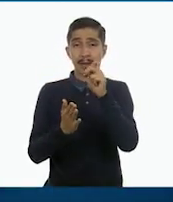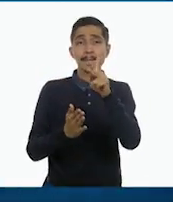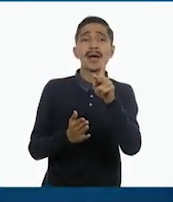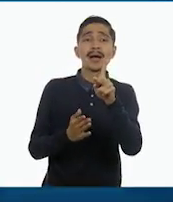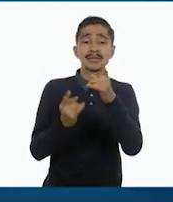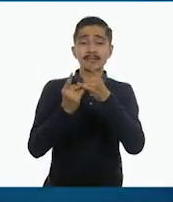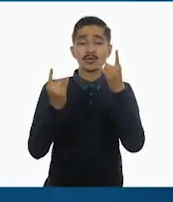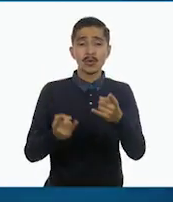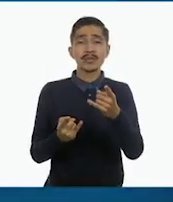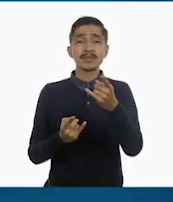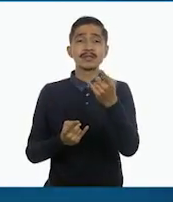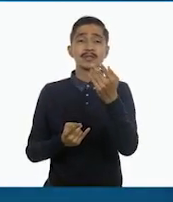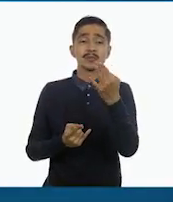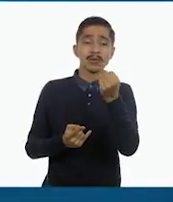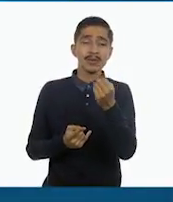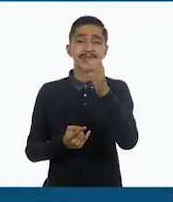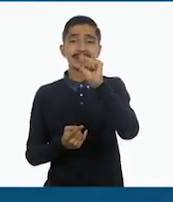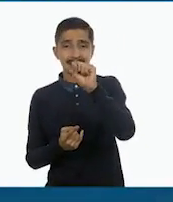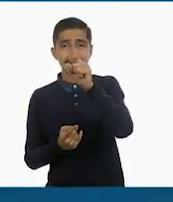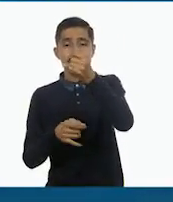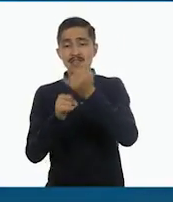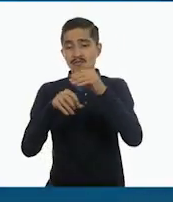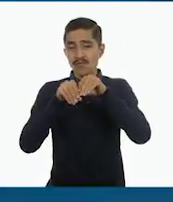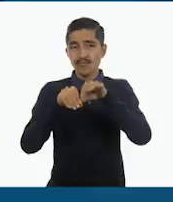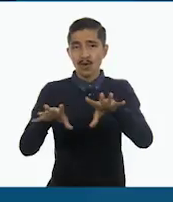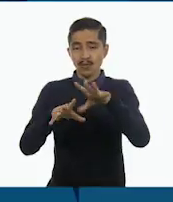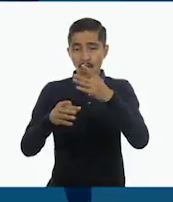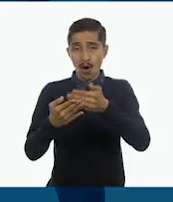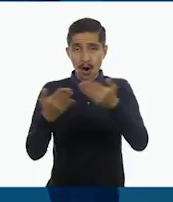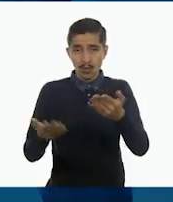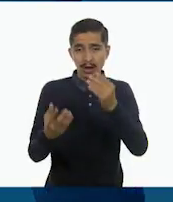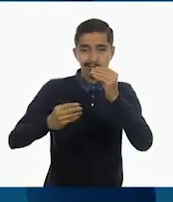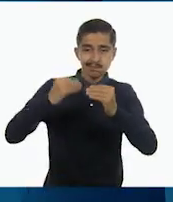y 60 para que puedan ir consultando la información que discutiremos.